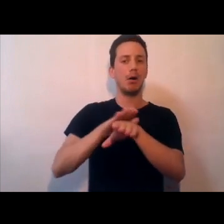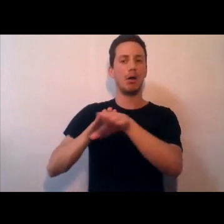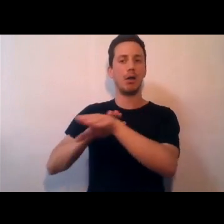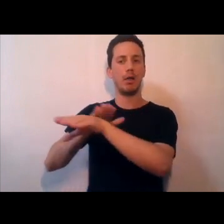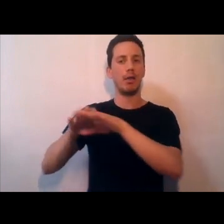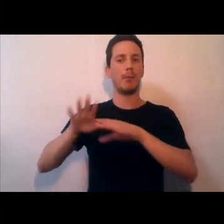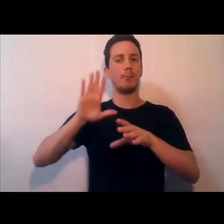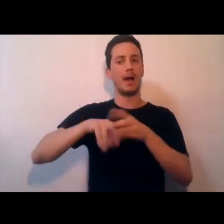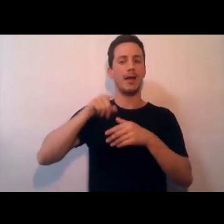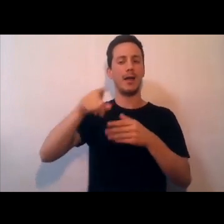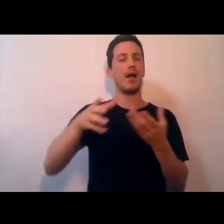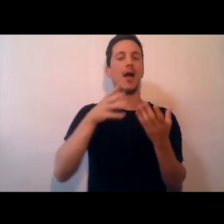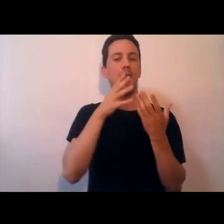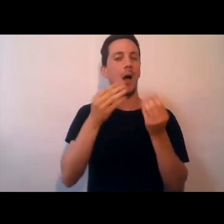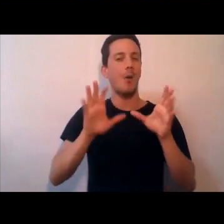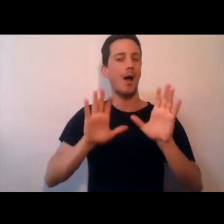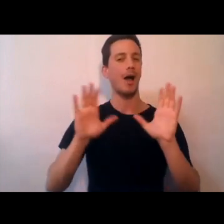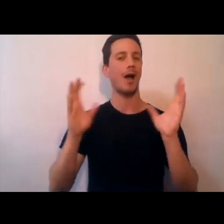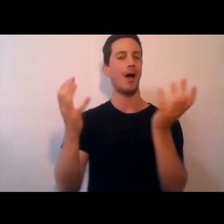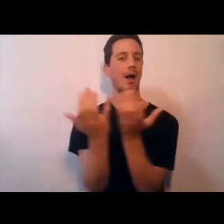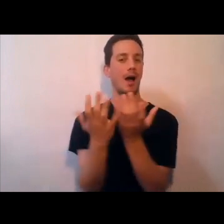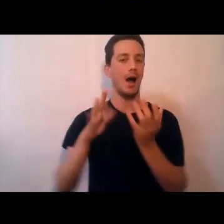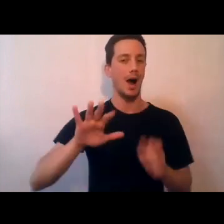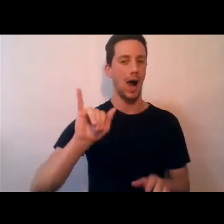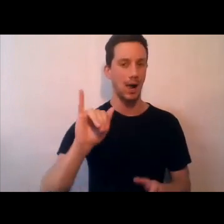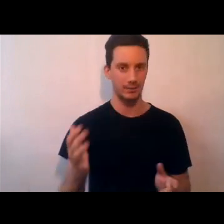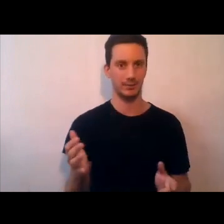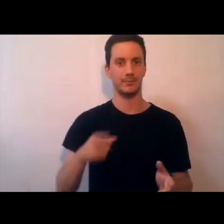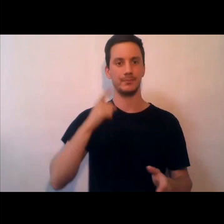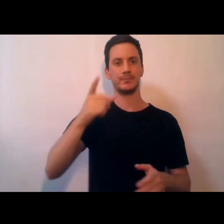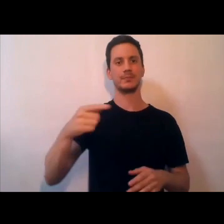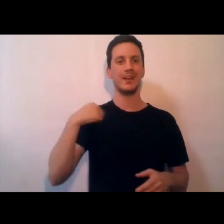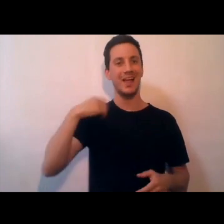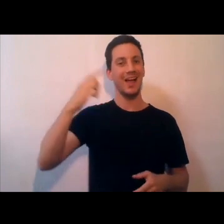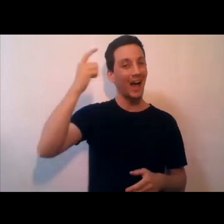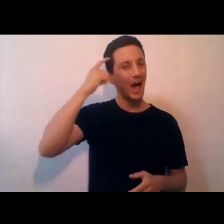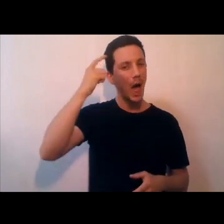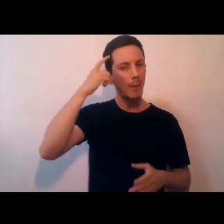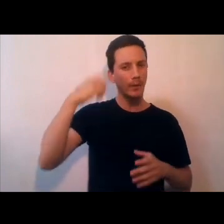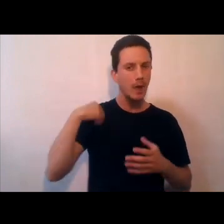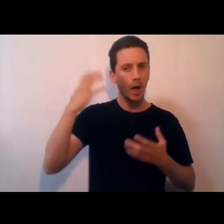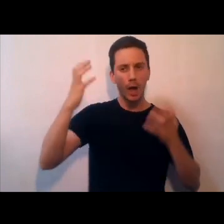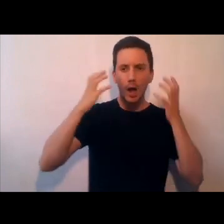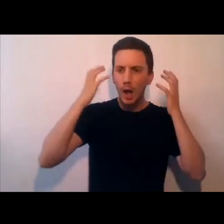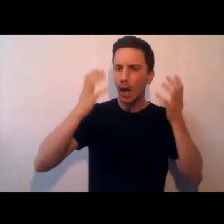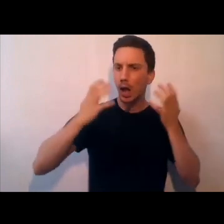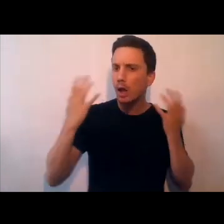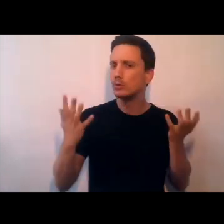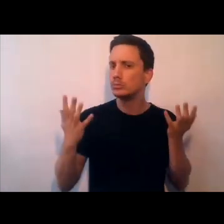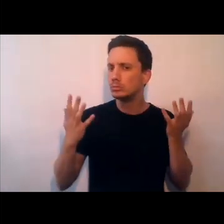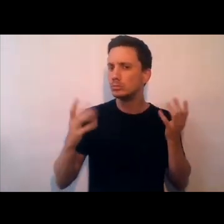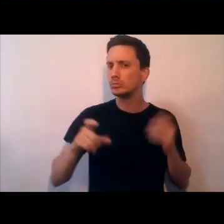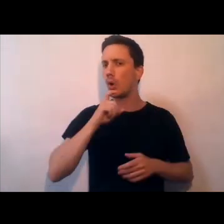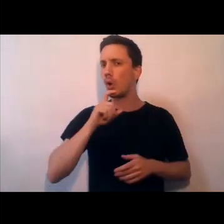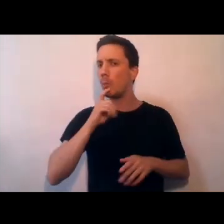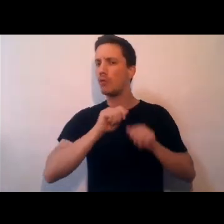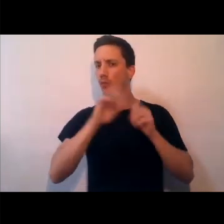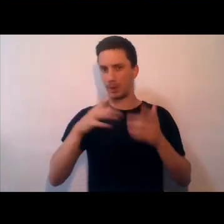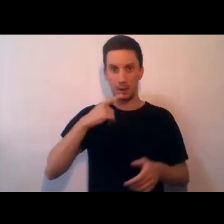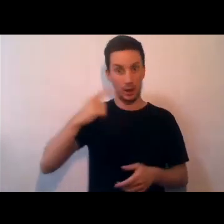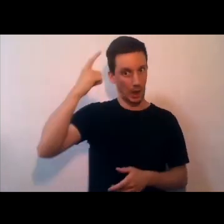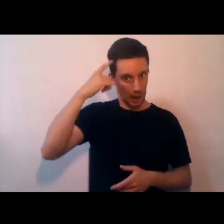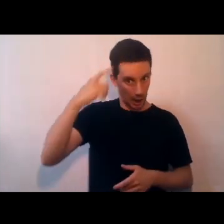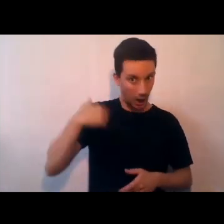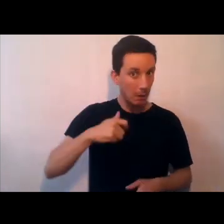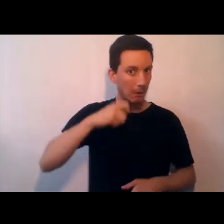esta humedad. Y a veces preguntan, ¿y qué jabón se pone en la cabeza? Pues lo mismo, en la cabeza también hay piel, es